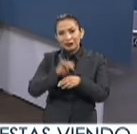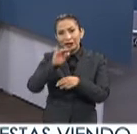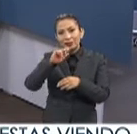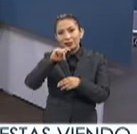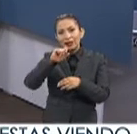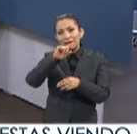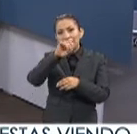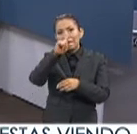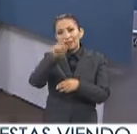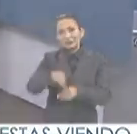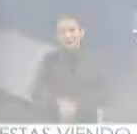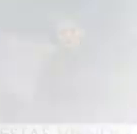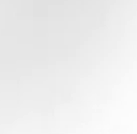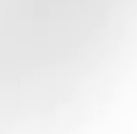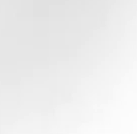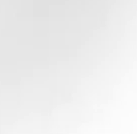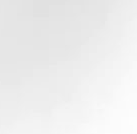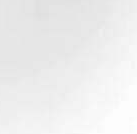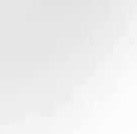en Interfaz.